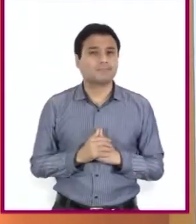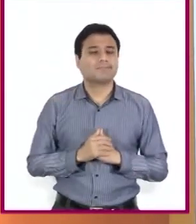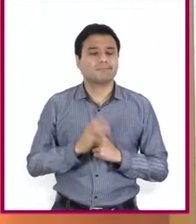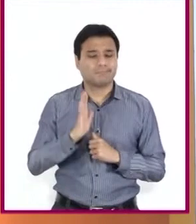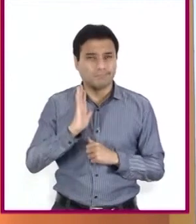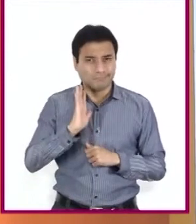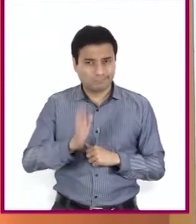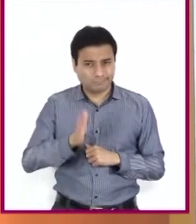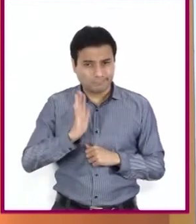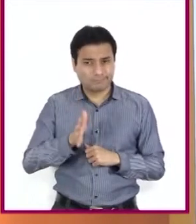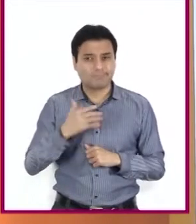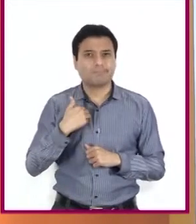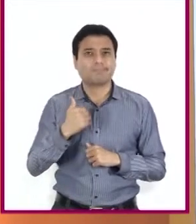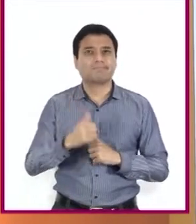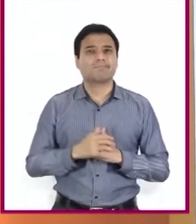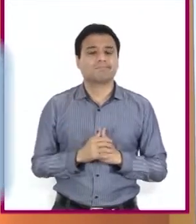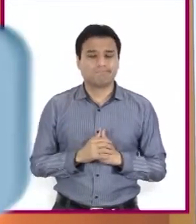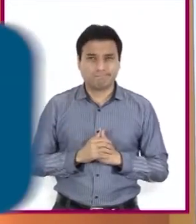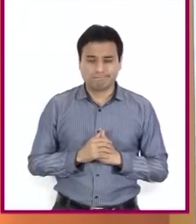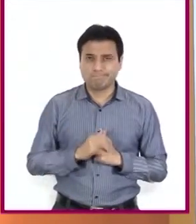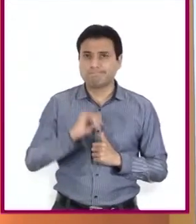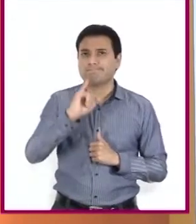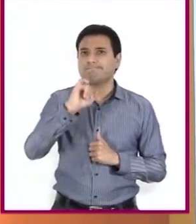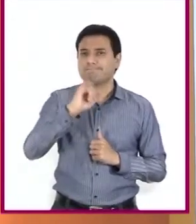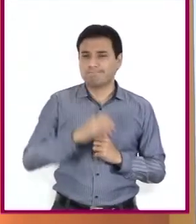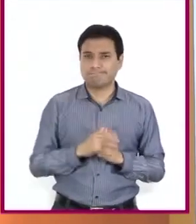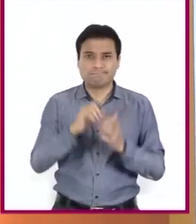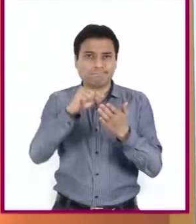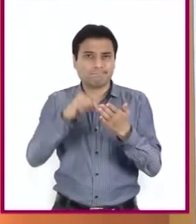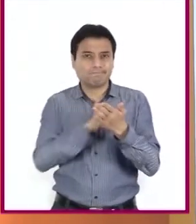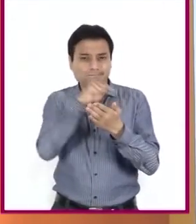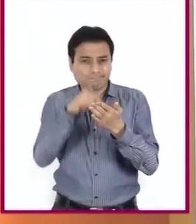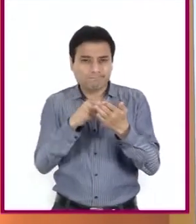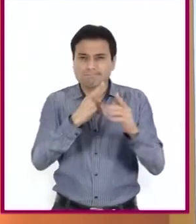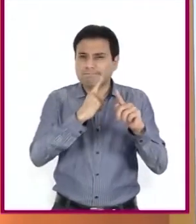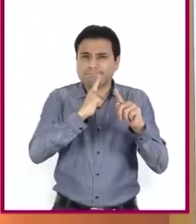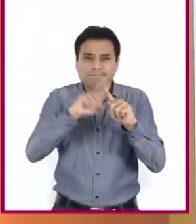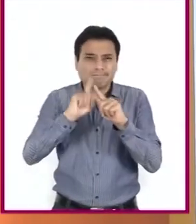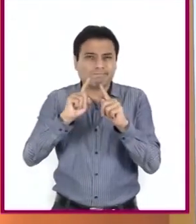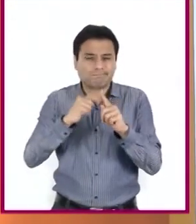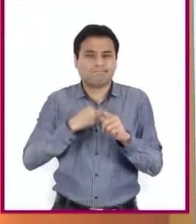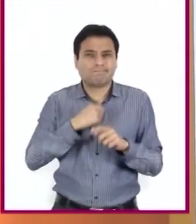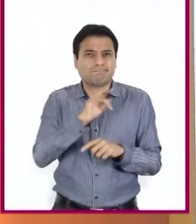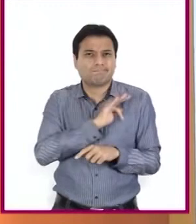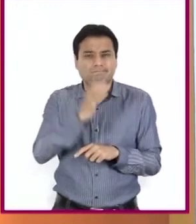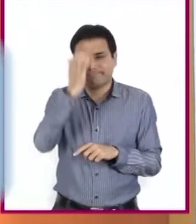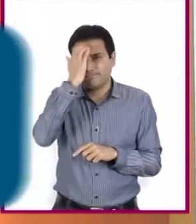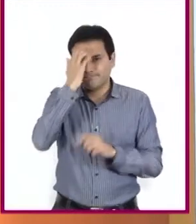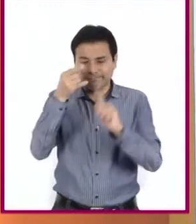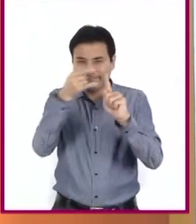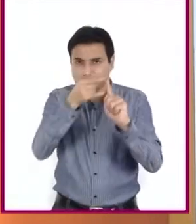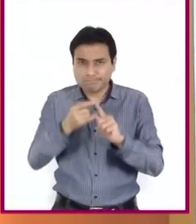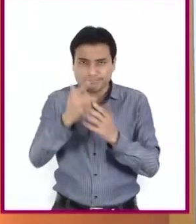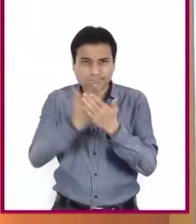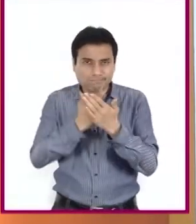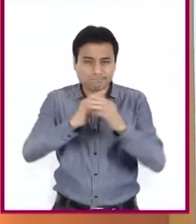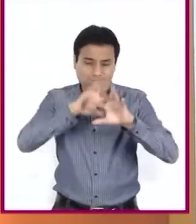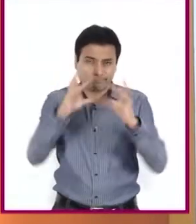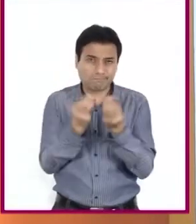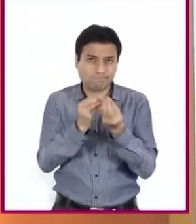en donde n representa el número de la figura, y así obtengo el número de cubos que tiene la figura en la